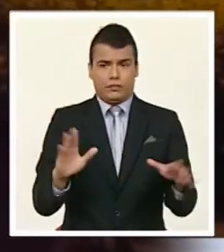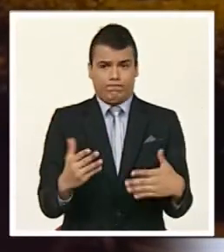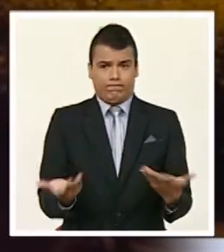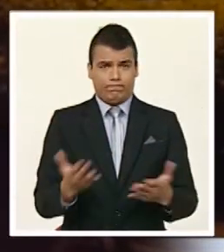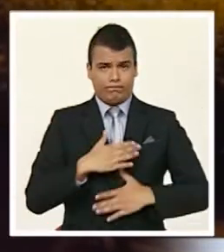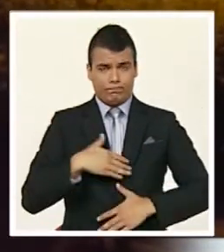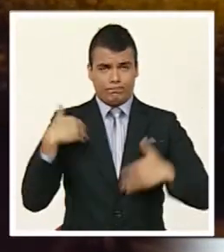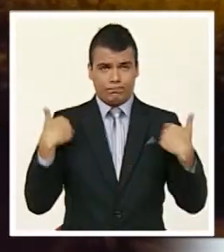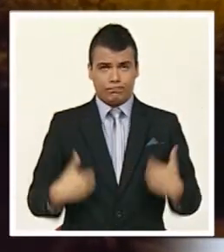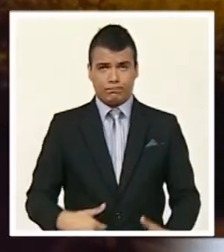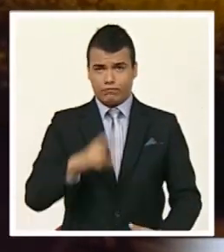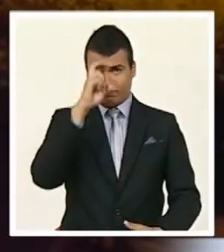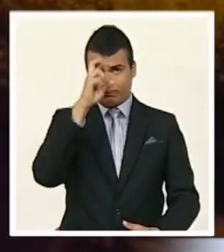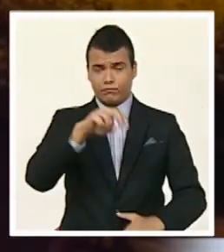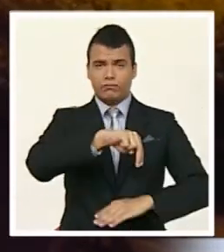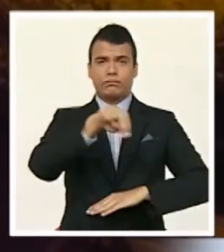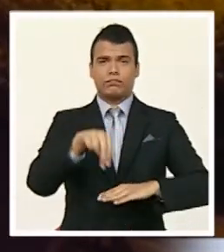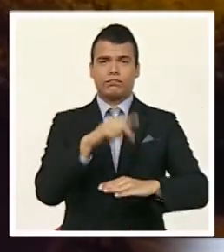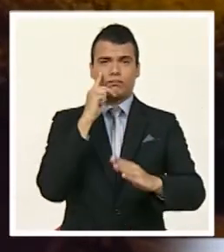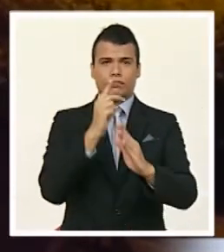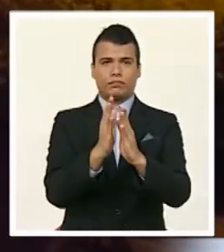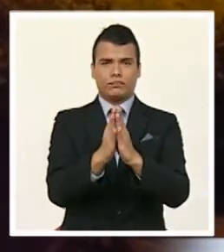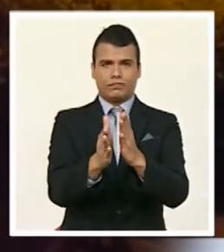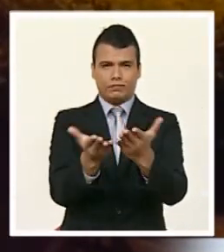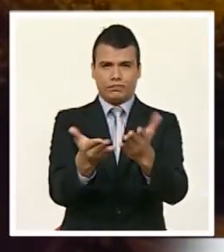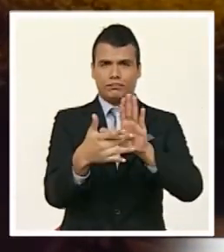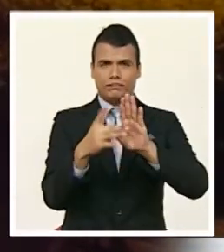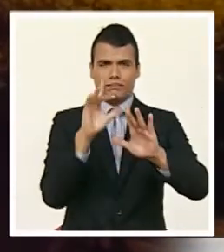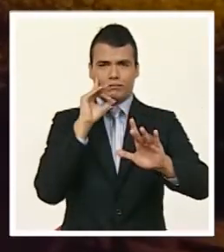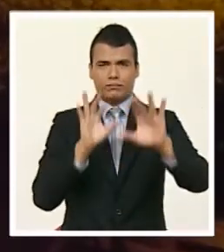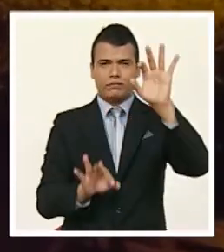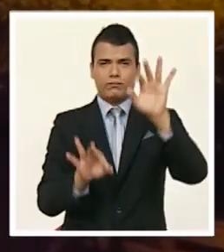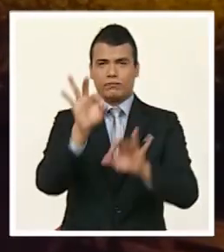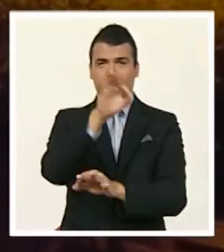de Chachagüí, al norte del departamento de Nariño, Winston Vilacachapava, Telepacífico Noticias.